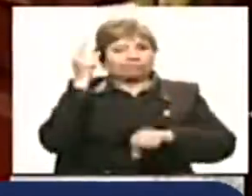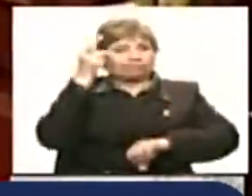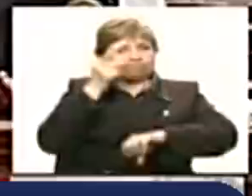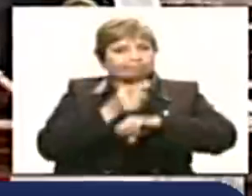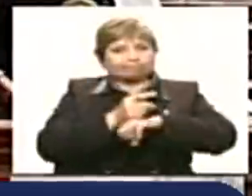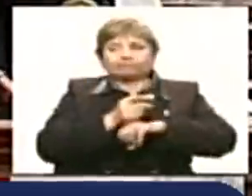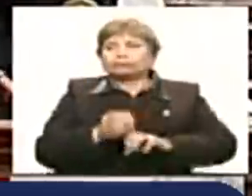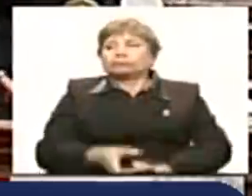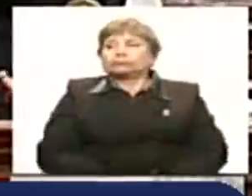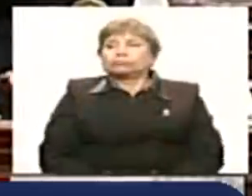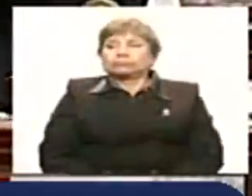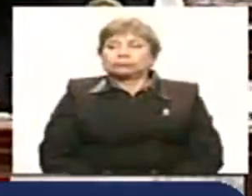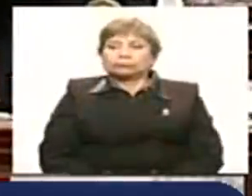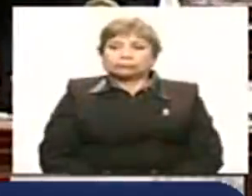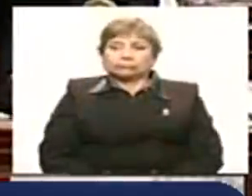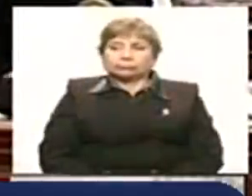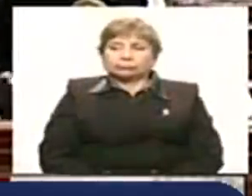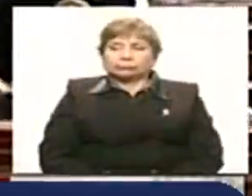demanden.